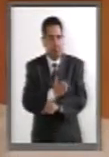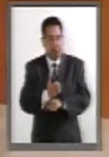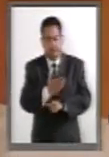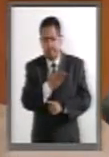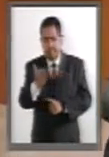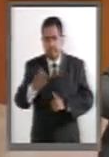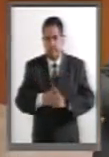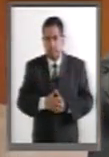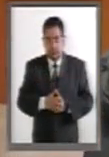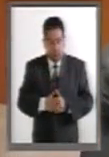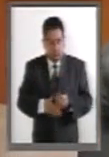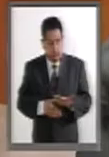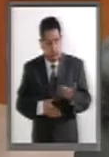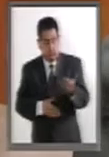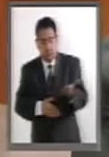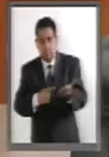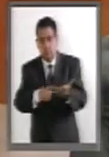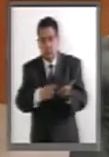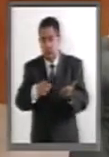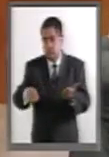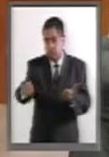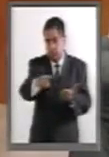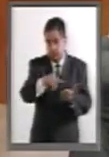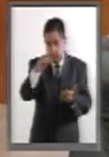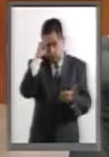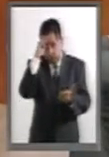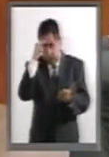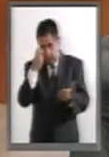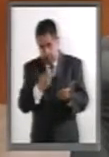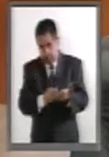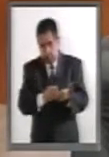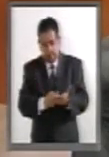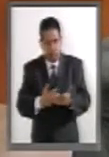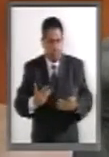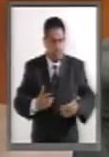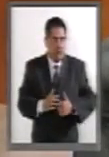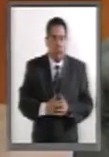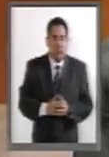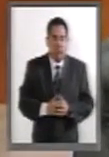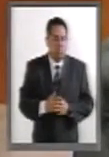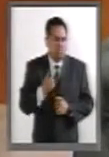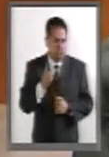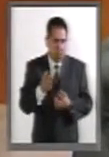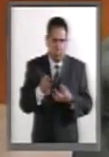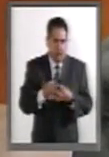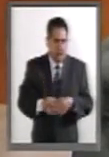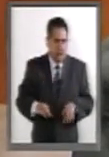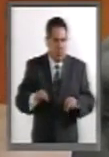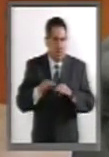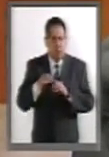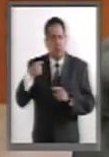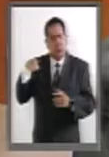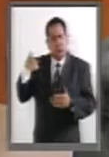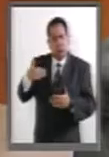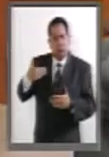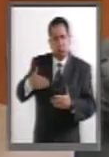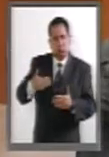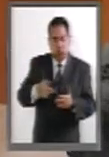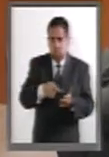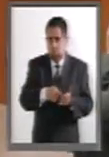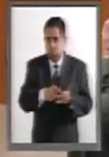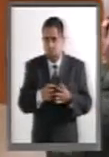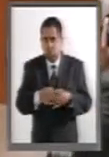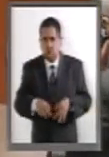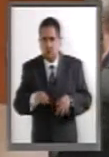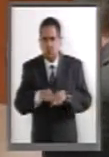el dictamen que se pone a la consideración de esta Cámara sin duda constituye uno de los más importantes en los últimos años en lo que